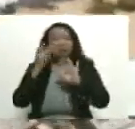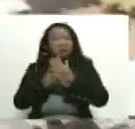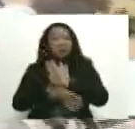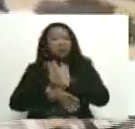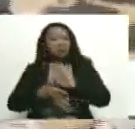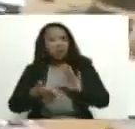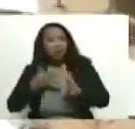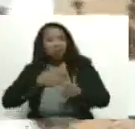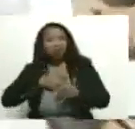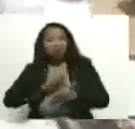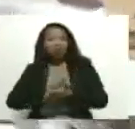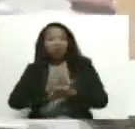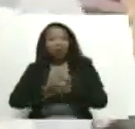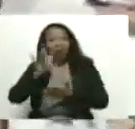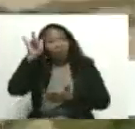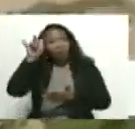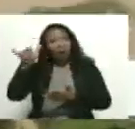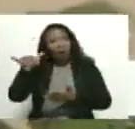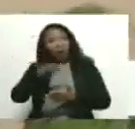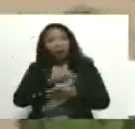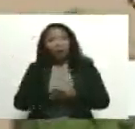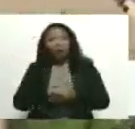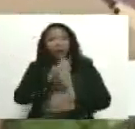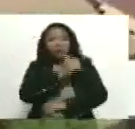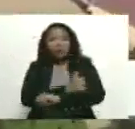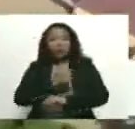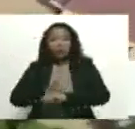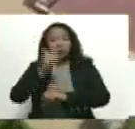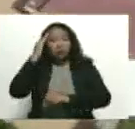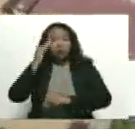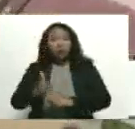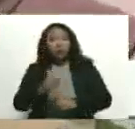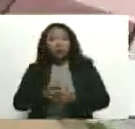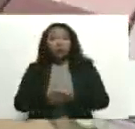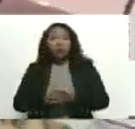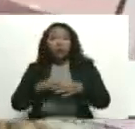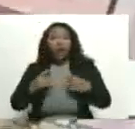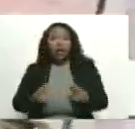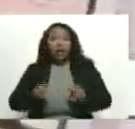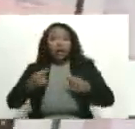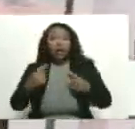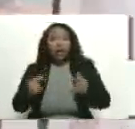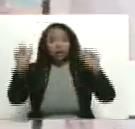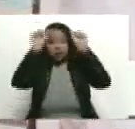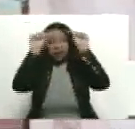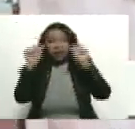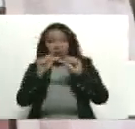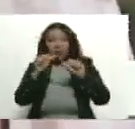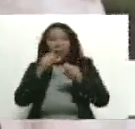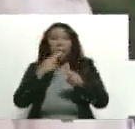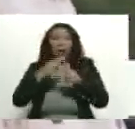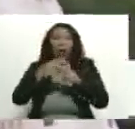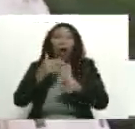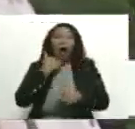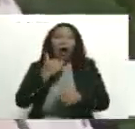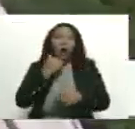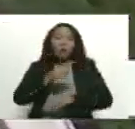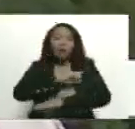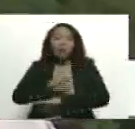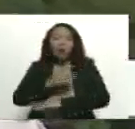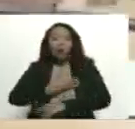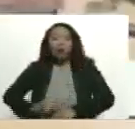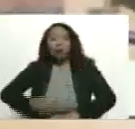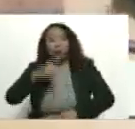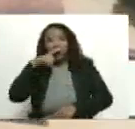la tranquilidad del pueblo autoridades militares anunciaron la activación del sistema de gestión de riesgo ordenado por el presidente